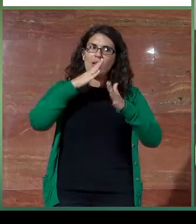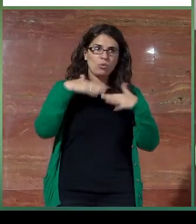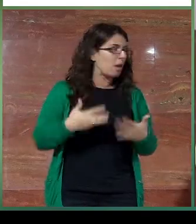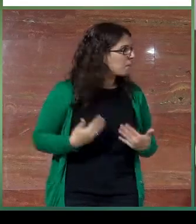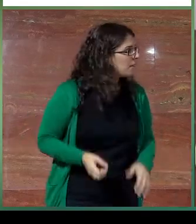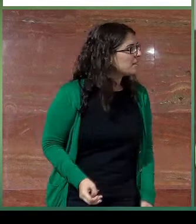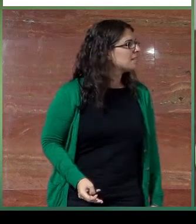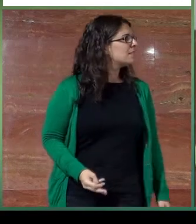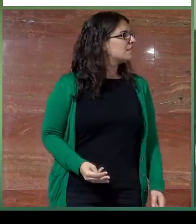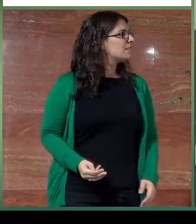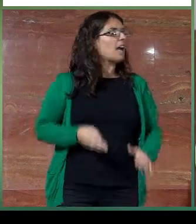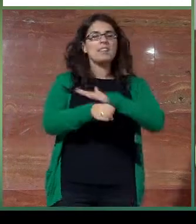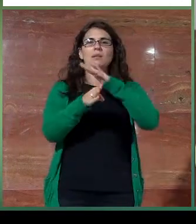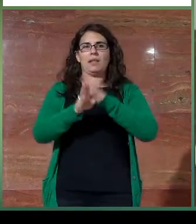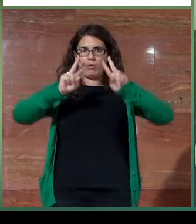que manifiestan pues es